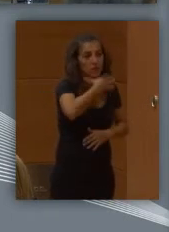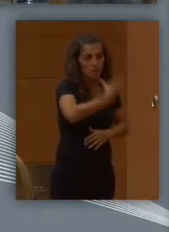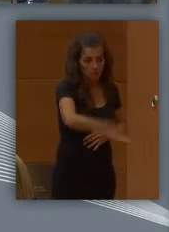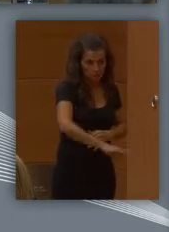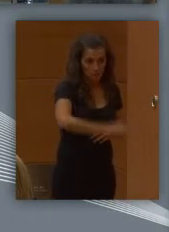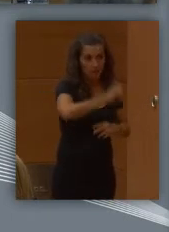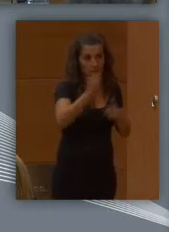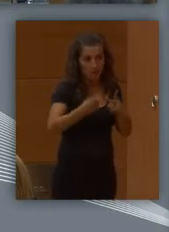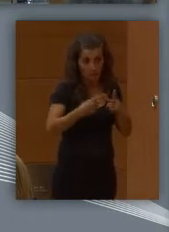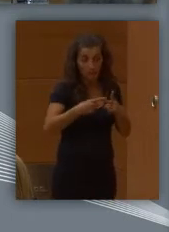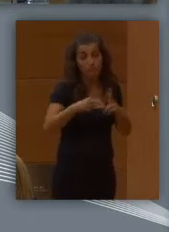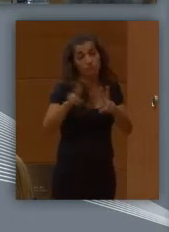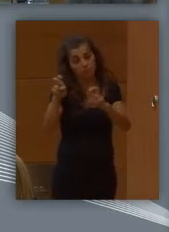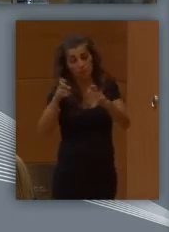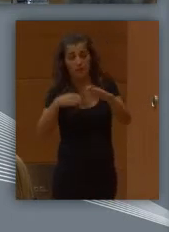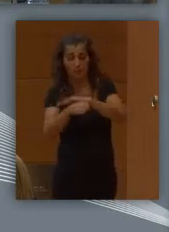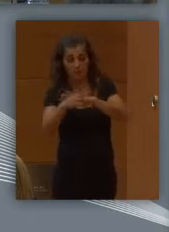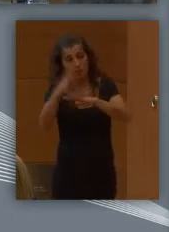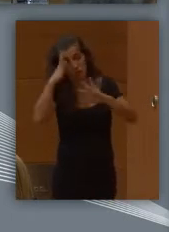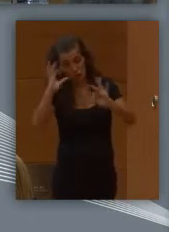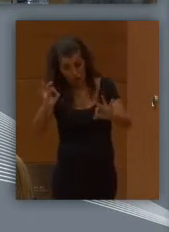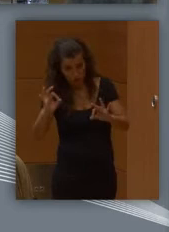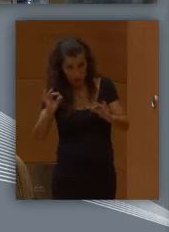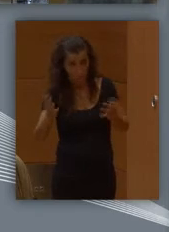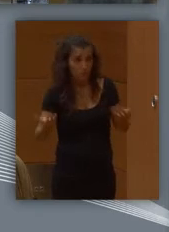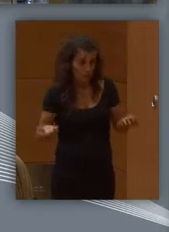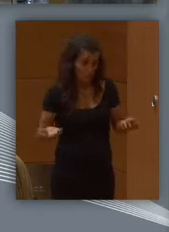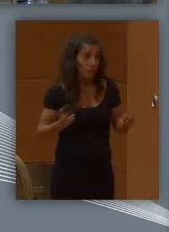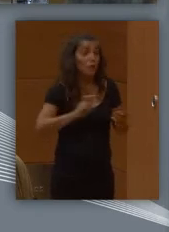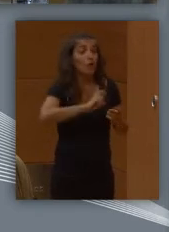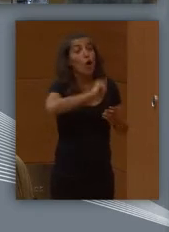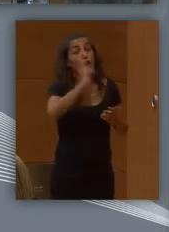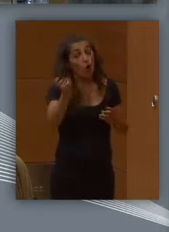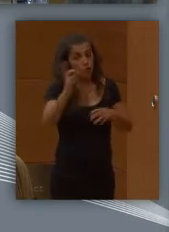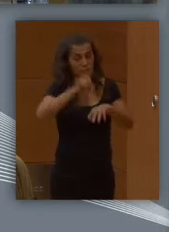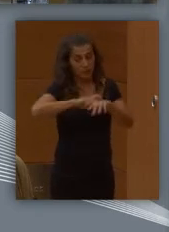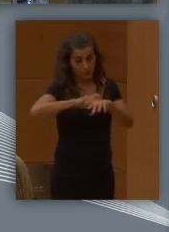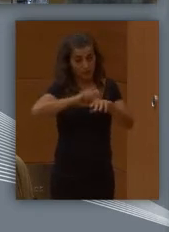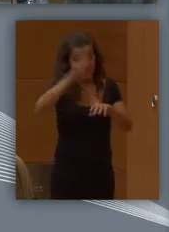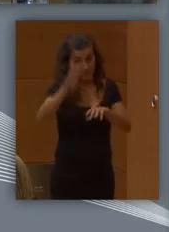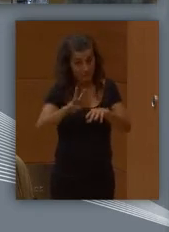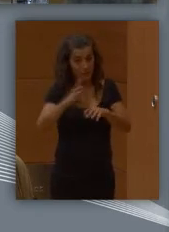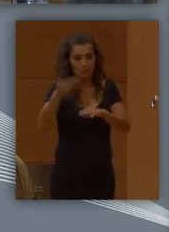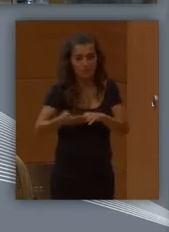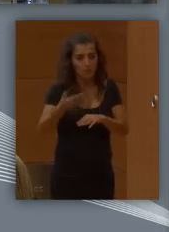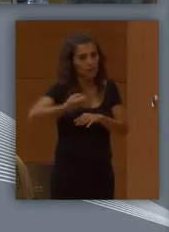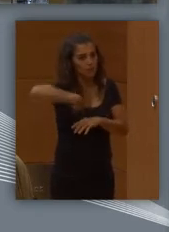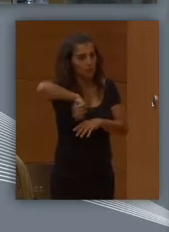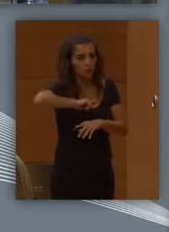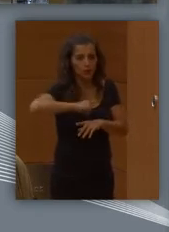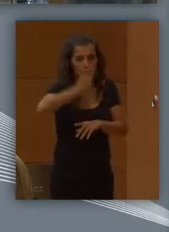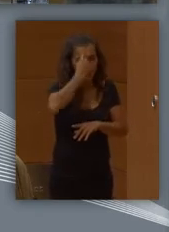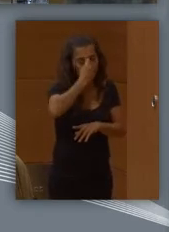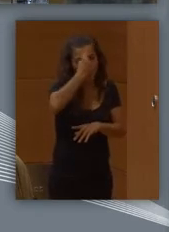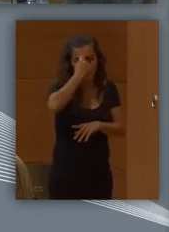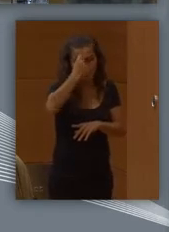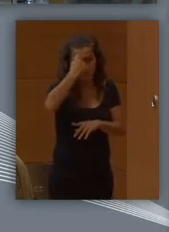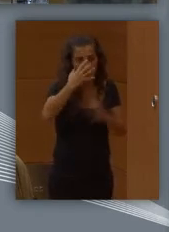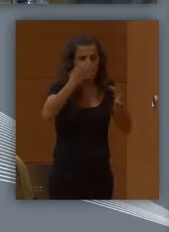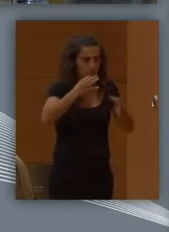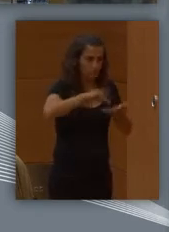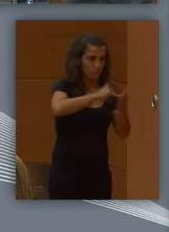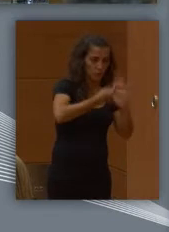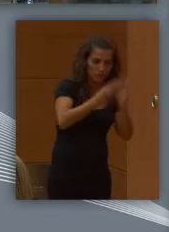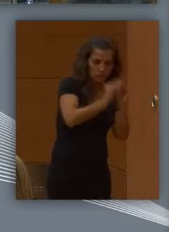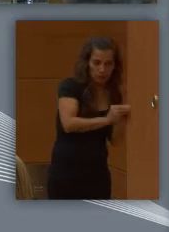la accesibilidad, lógicamente. Y, por supuesto, otra característica muy importante y en la que pensamos continuamente cuando